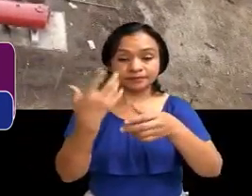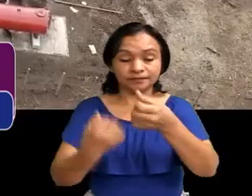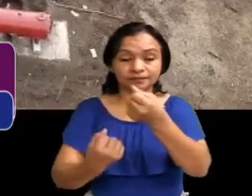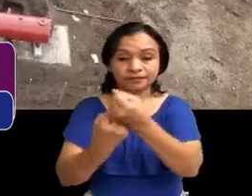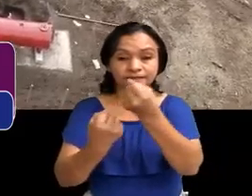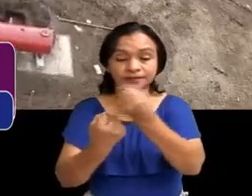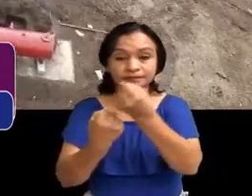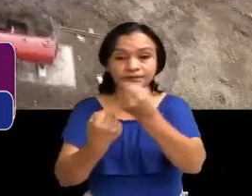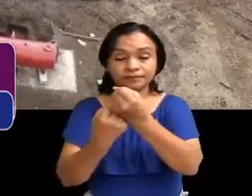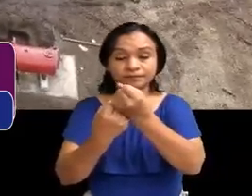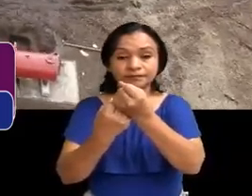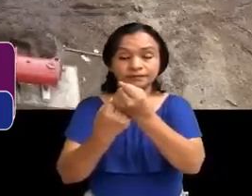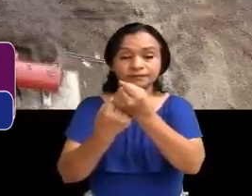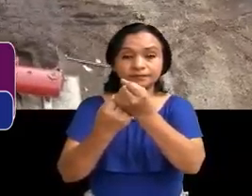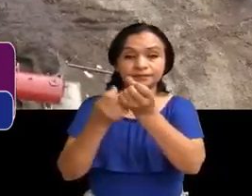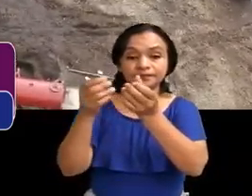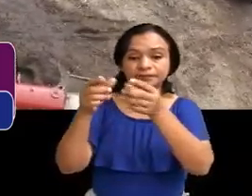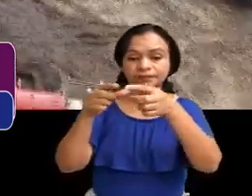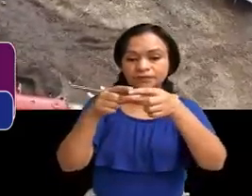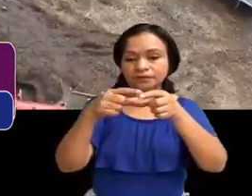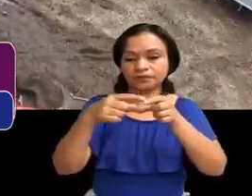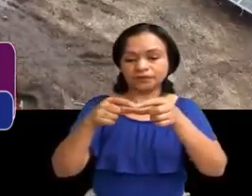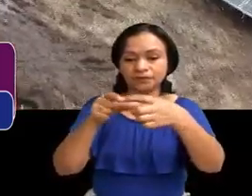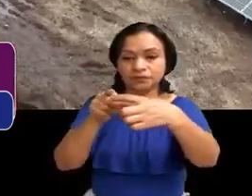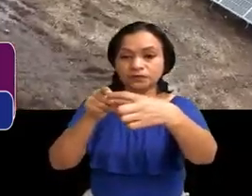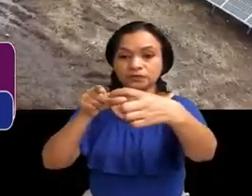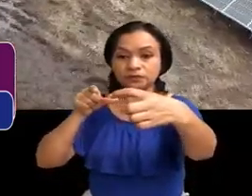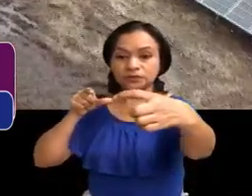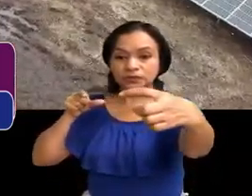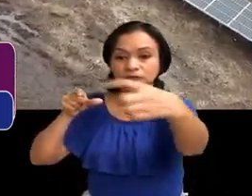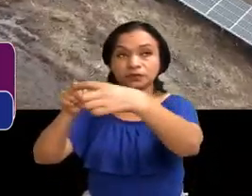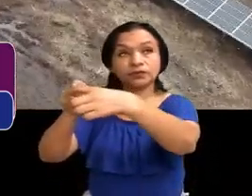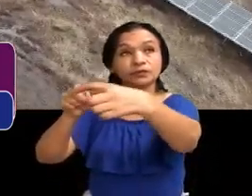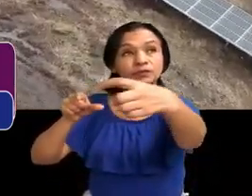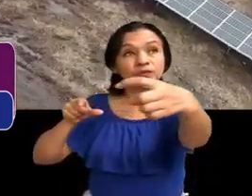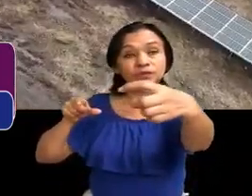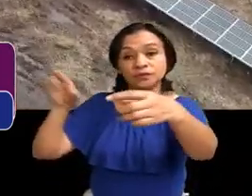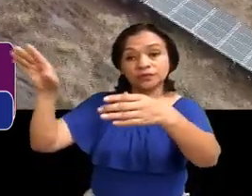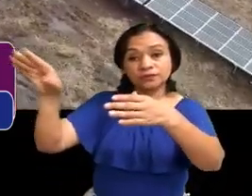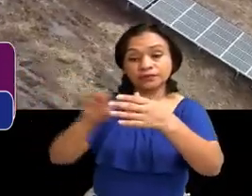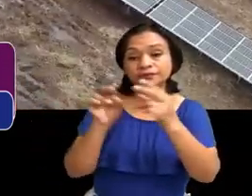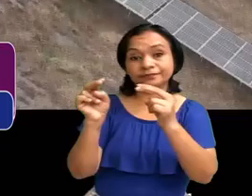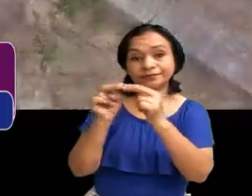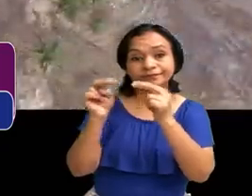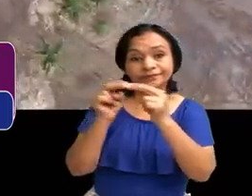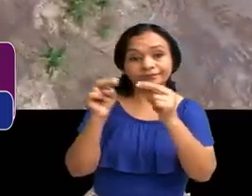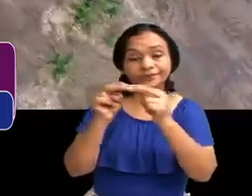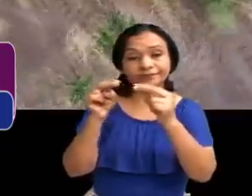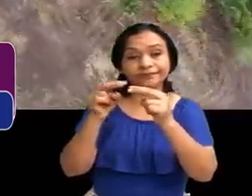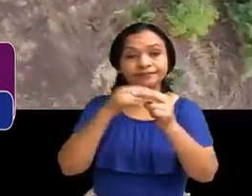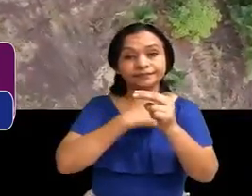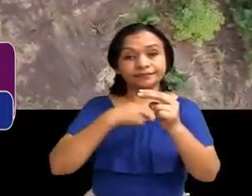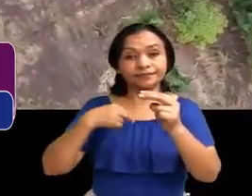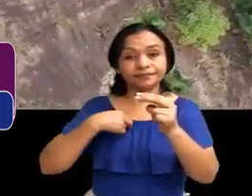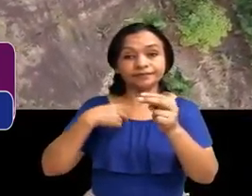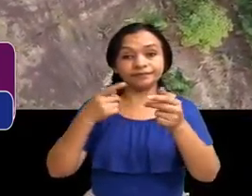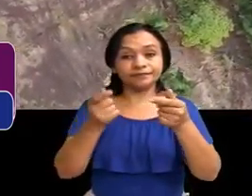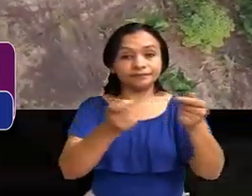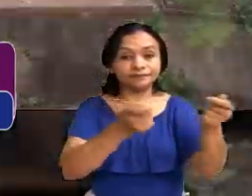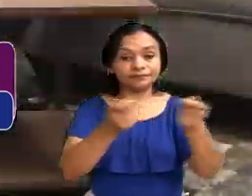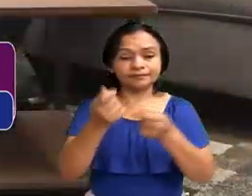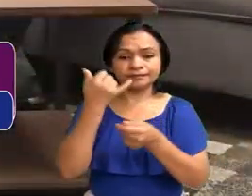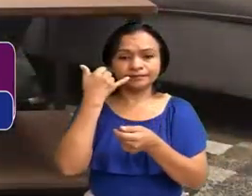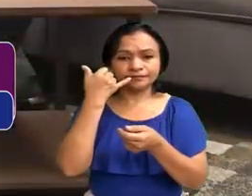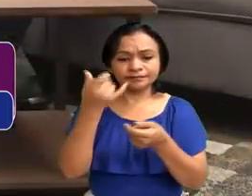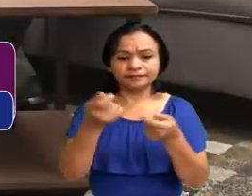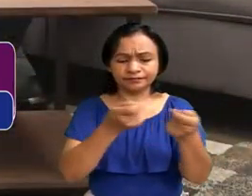sostienen los paneles solares, todos esos contenedores donde están las baterías. Ese sistema lo pueden monitorear desde el